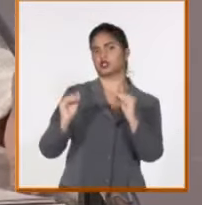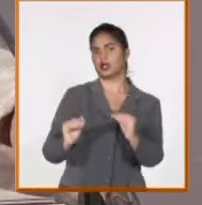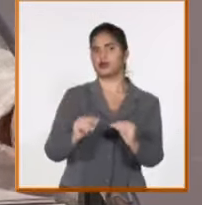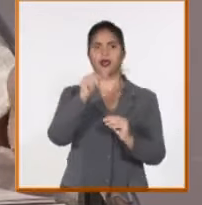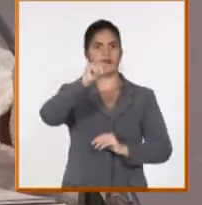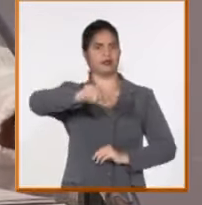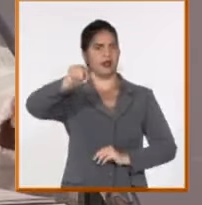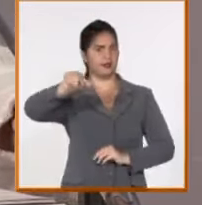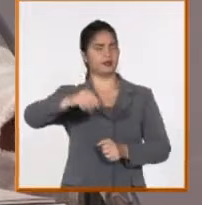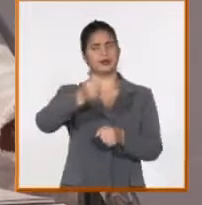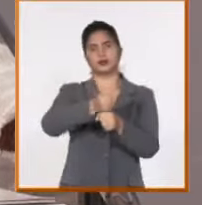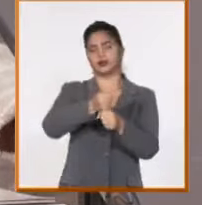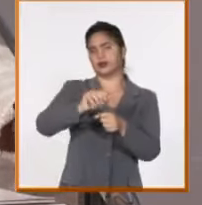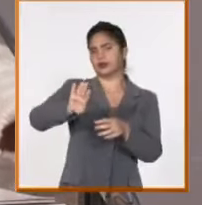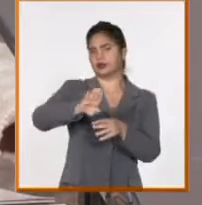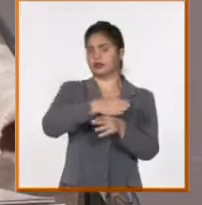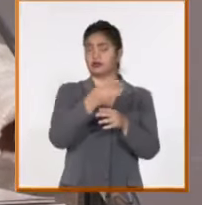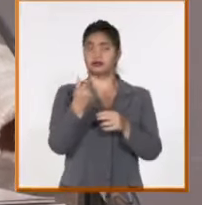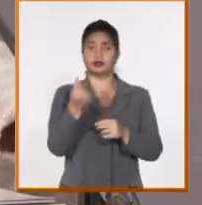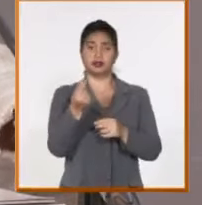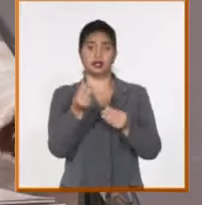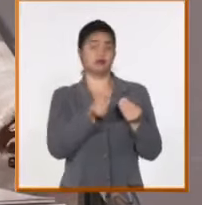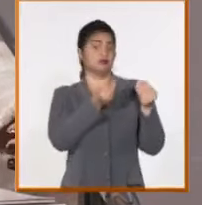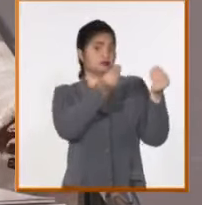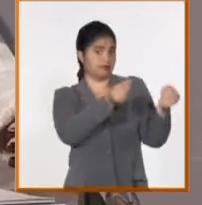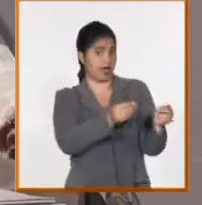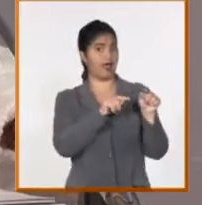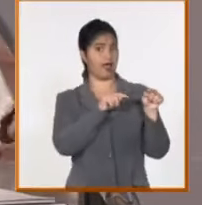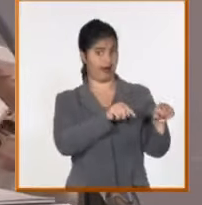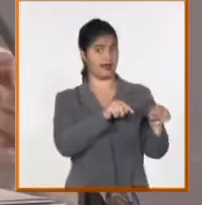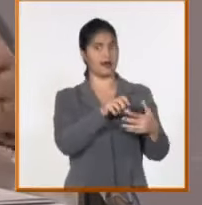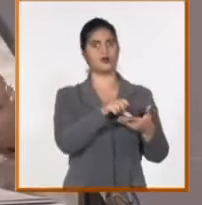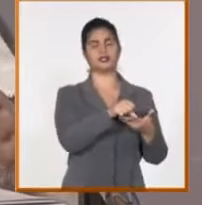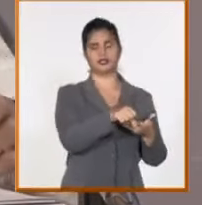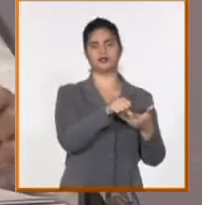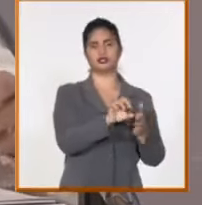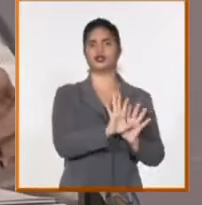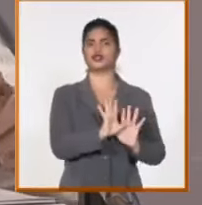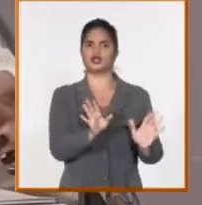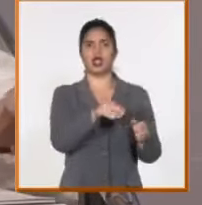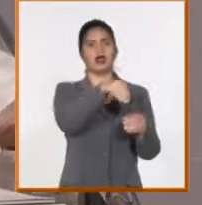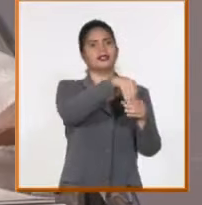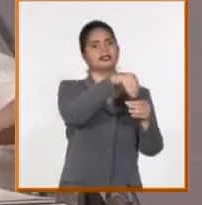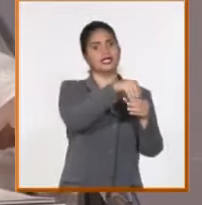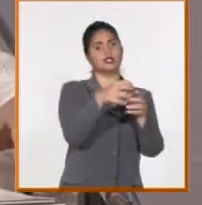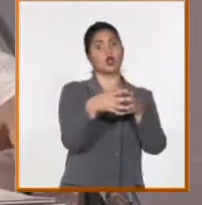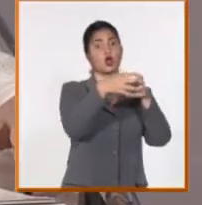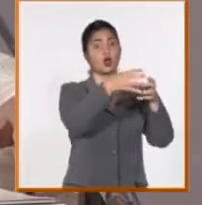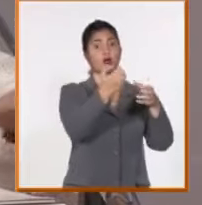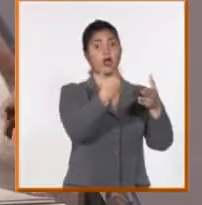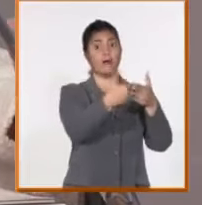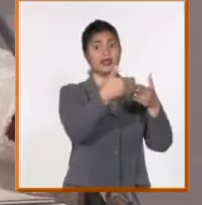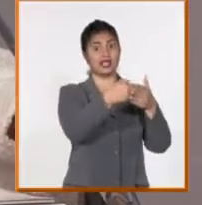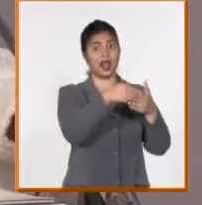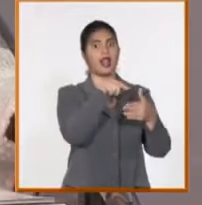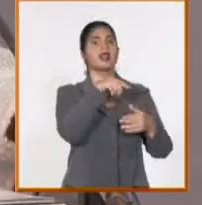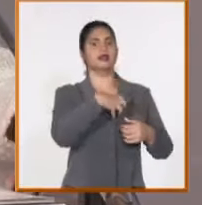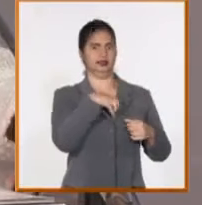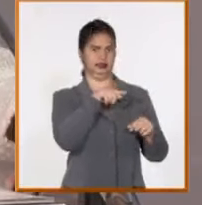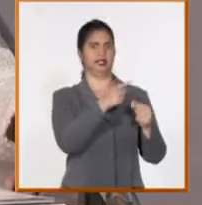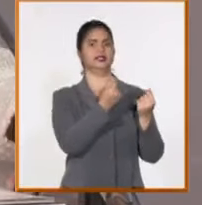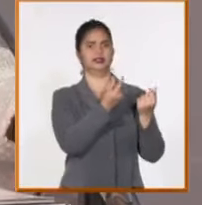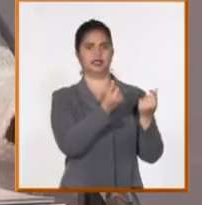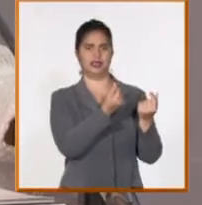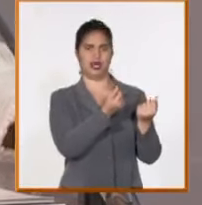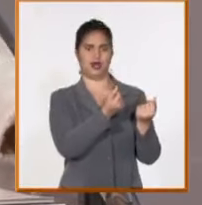realmente los ingresos que se reciben por este servicio Ya quedan dentro del mismo grupo empresarial nuestro que es una ventaja